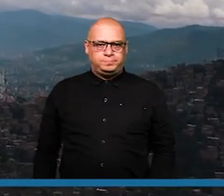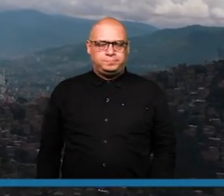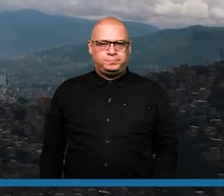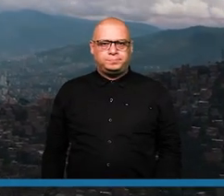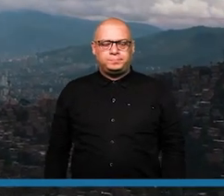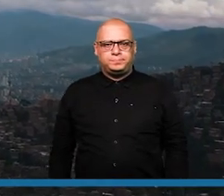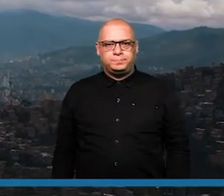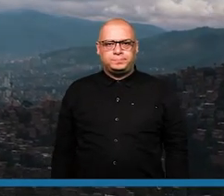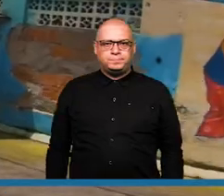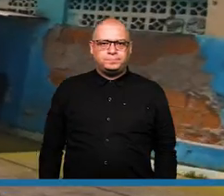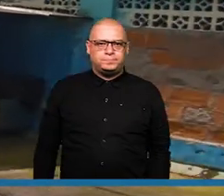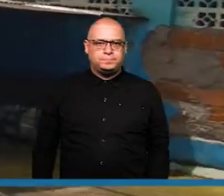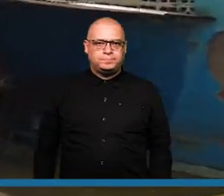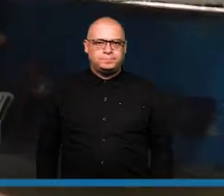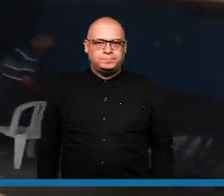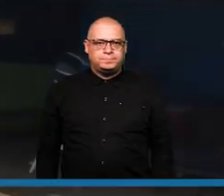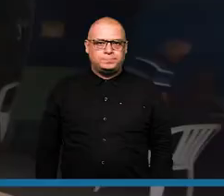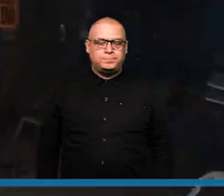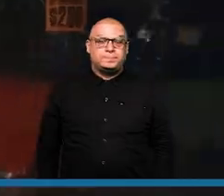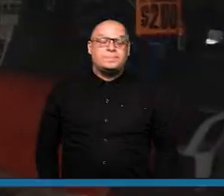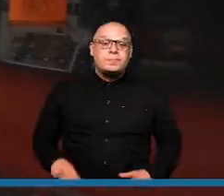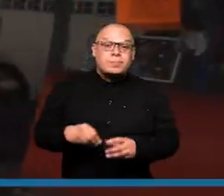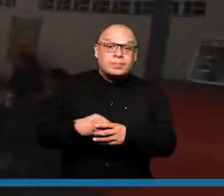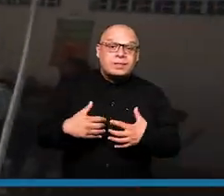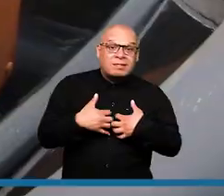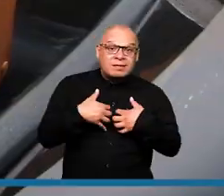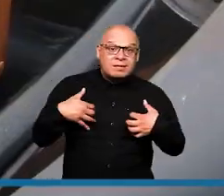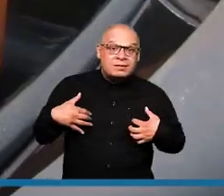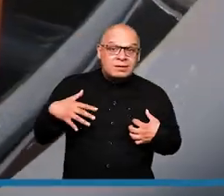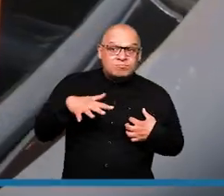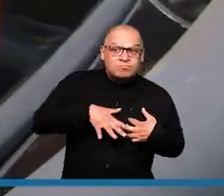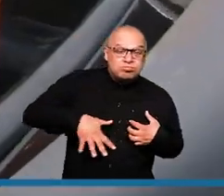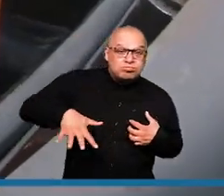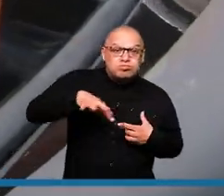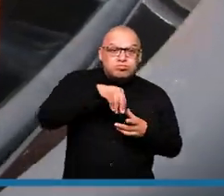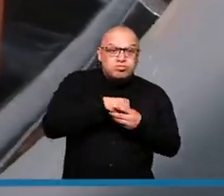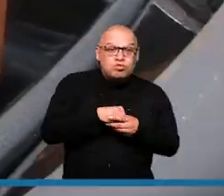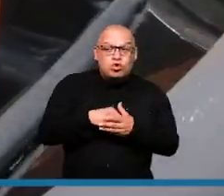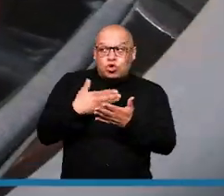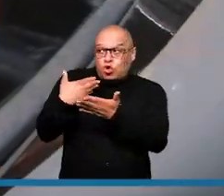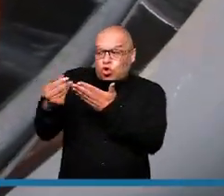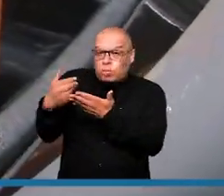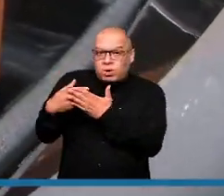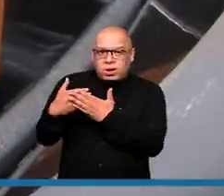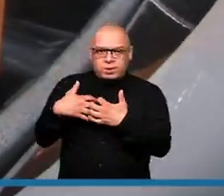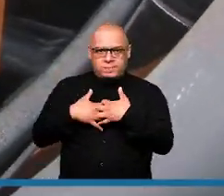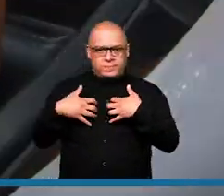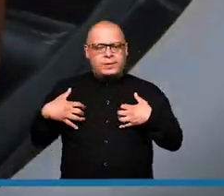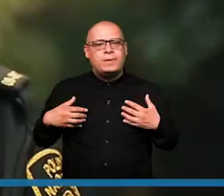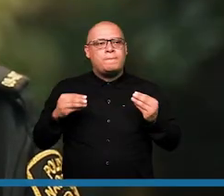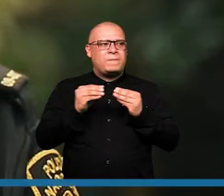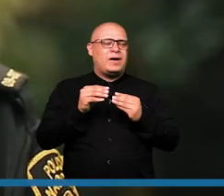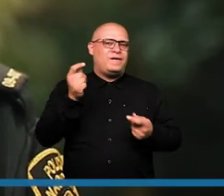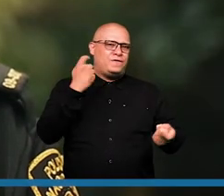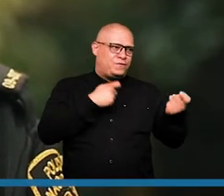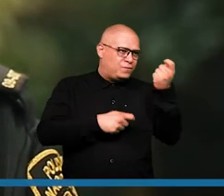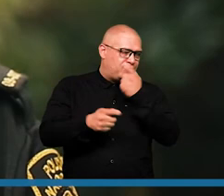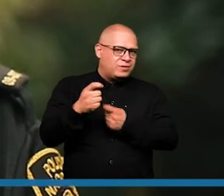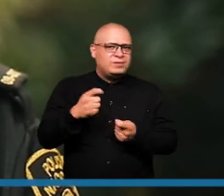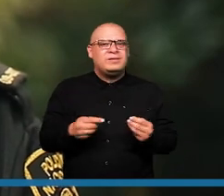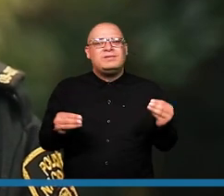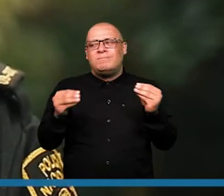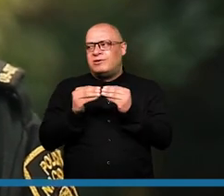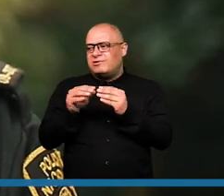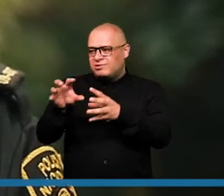Cuando hablamos del ilícito aprovechamiento de los recursos naturales, no solamente estamos hablando de la compra, estamos hablando de la venta, de sustraer,